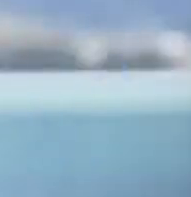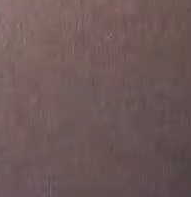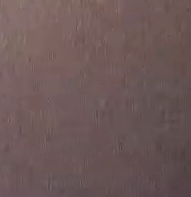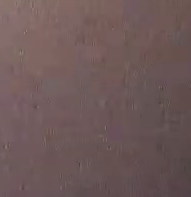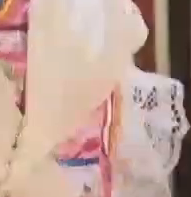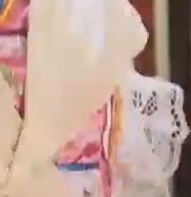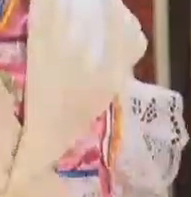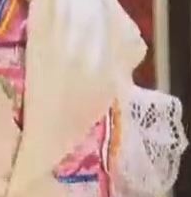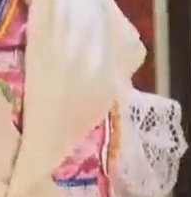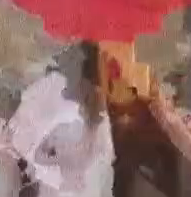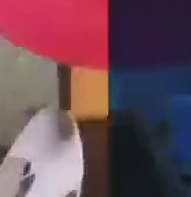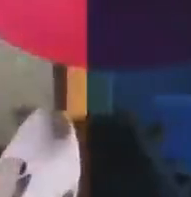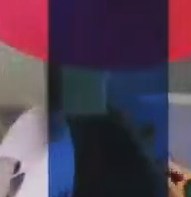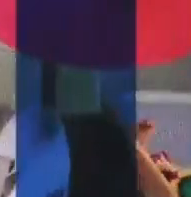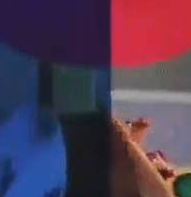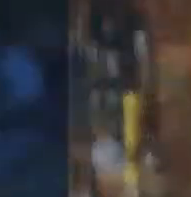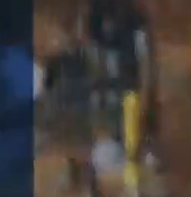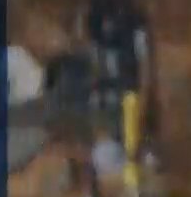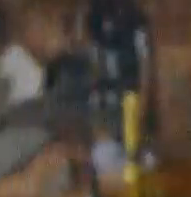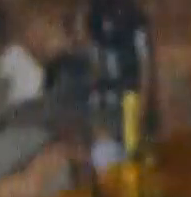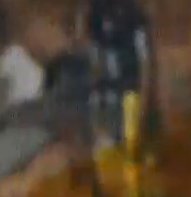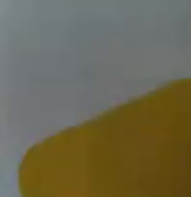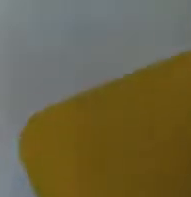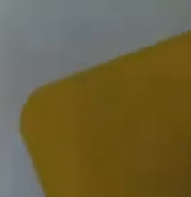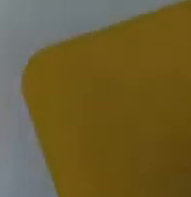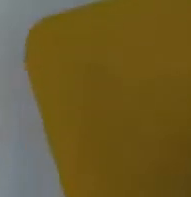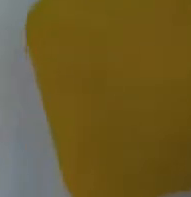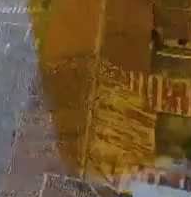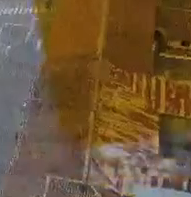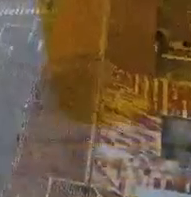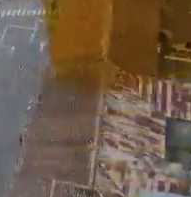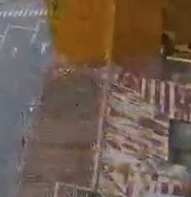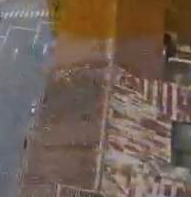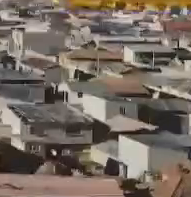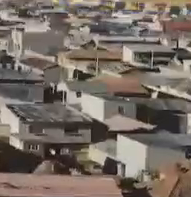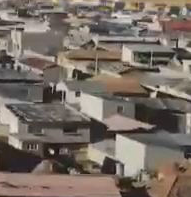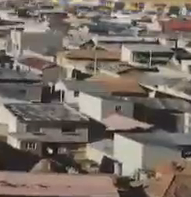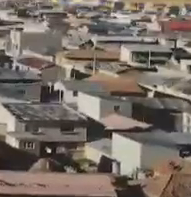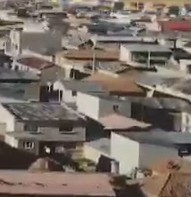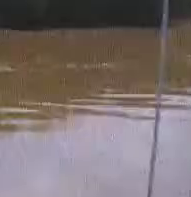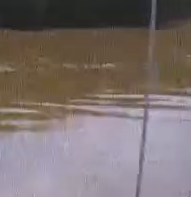Bicentenario Perú, orgullosos de lo que construimos.